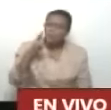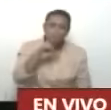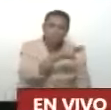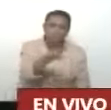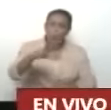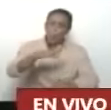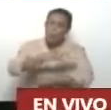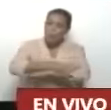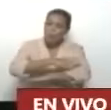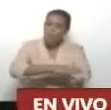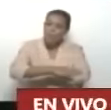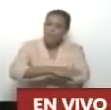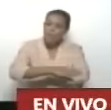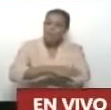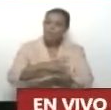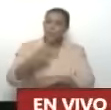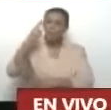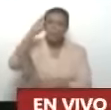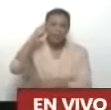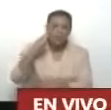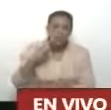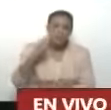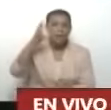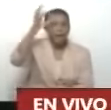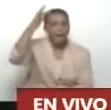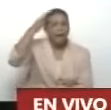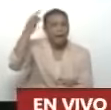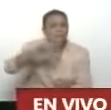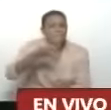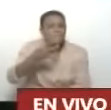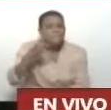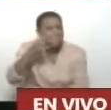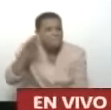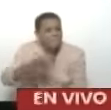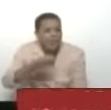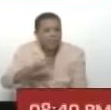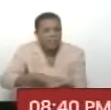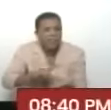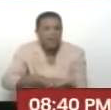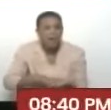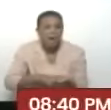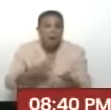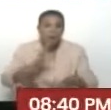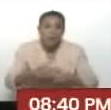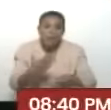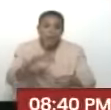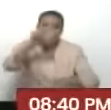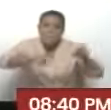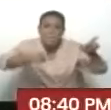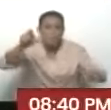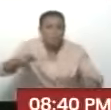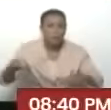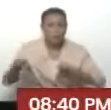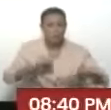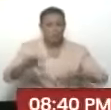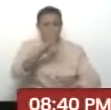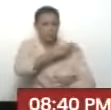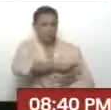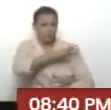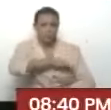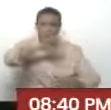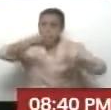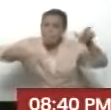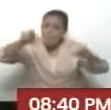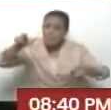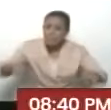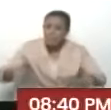percibir lo que sentía Bolívar. Es un hecho además inédito, porque creo que los movimientos, la